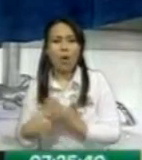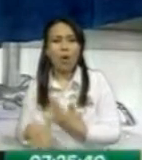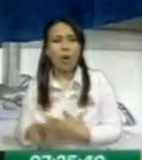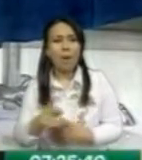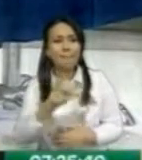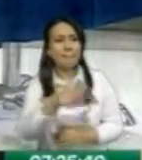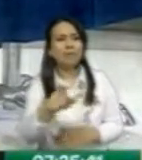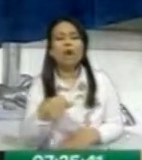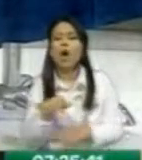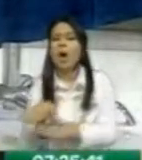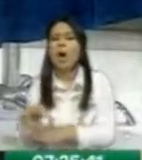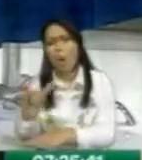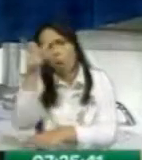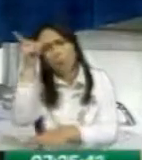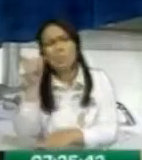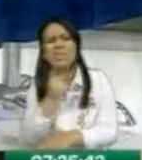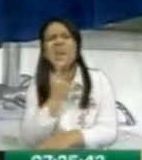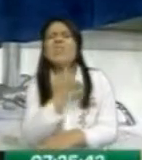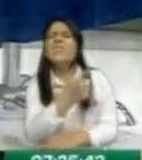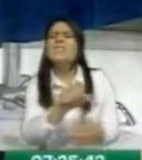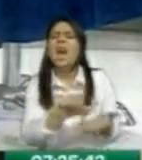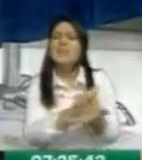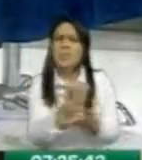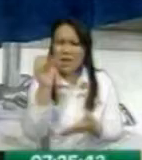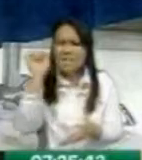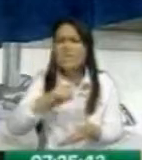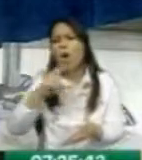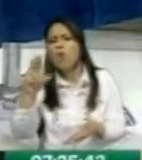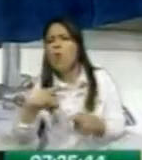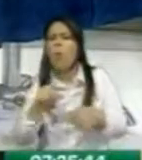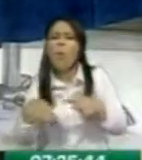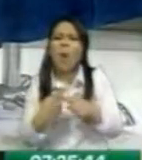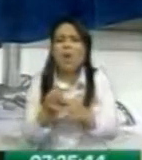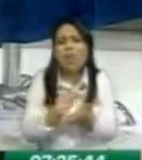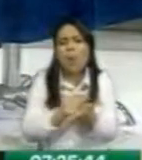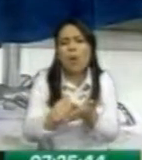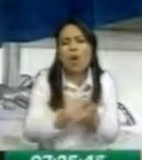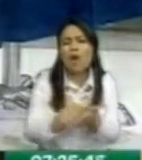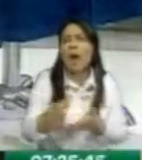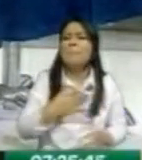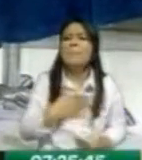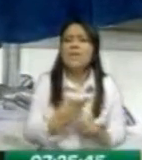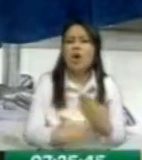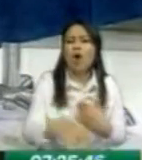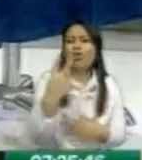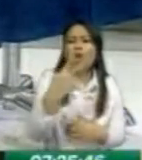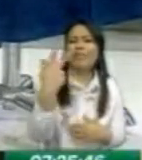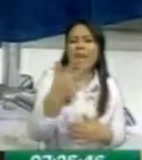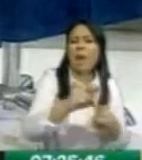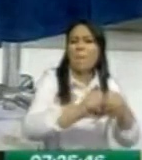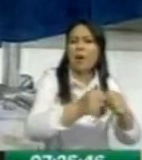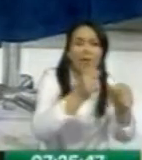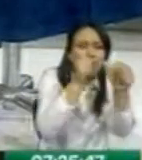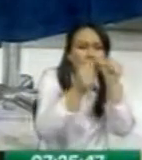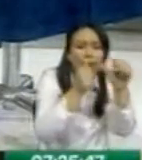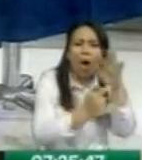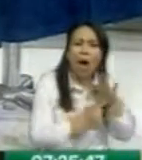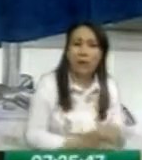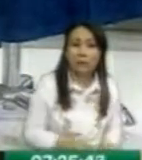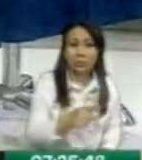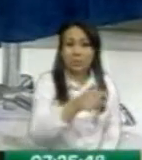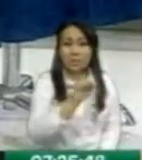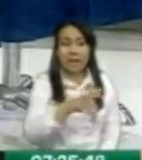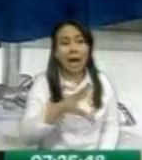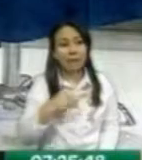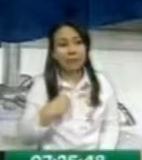la gente me dice, doña Luisa, ¿qué dicen en la asamblea? ¿Van a derogar o no esa tabla? Mi hijo, tengo 2, 3 hijos que están en problemas de droga. ¿Usted es partidario